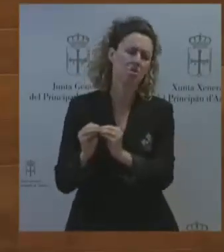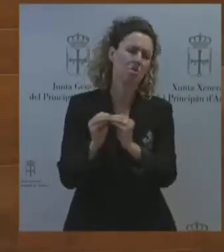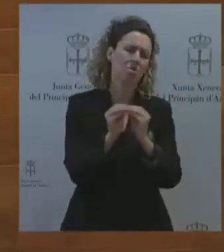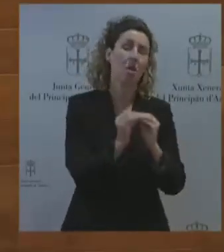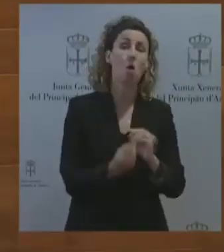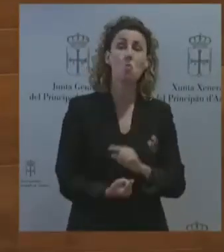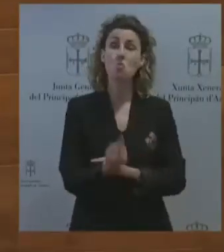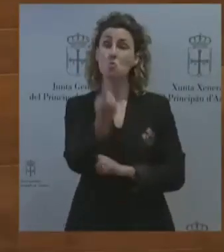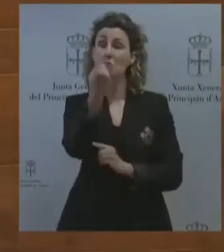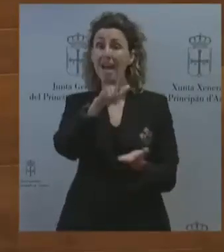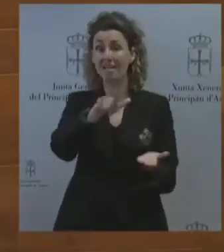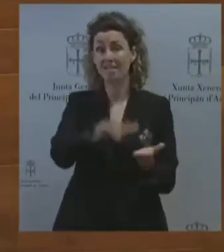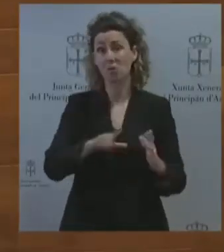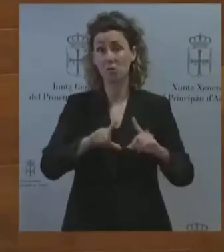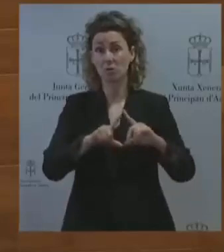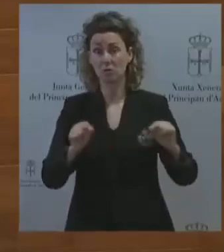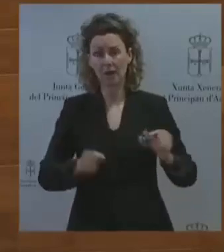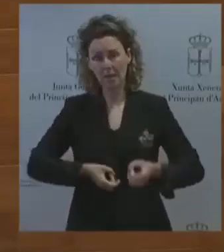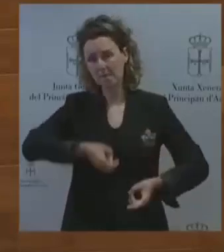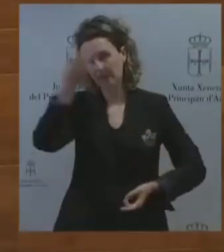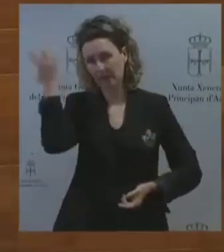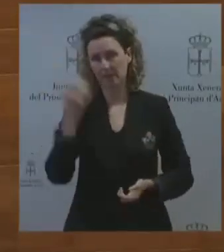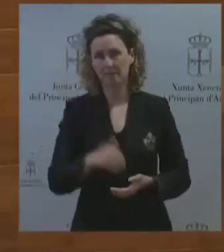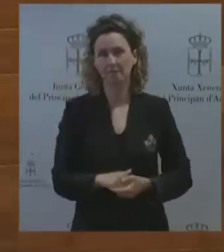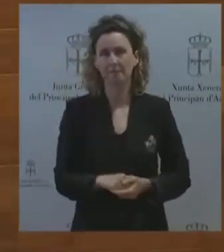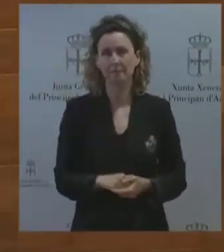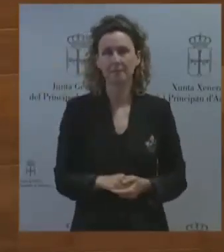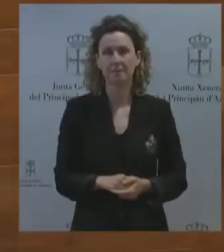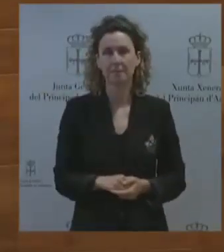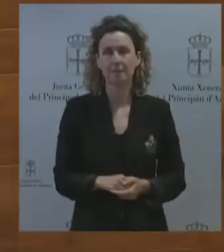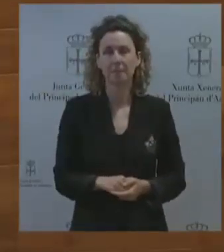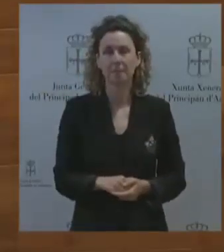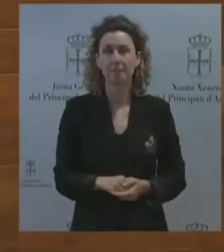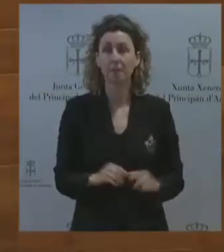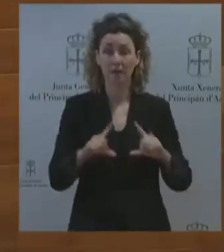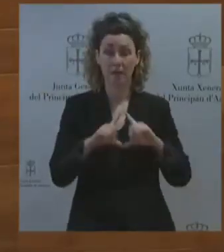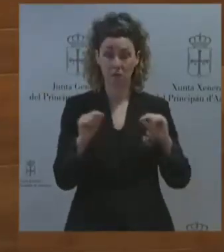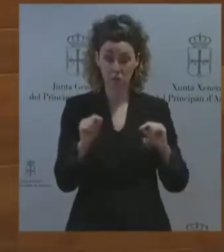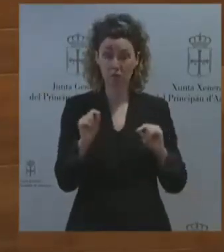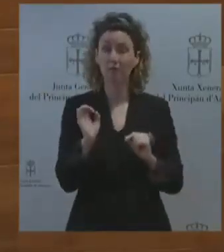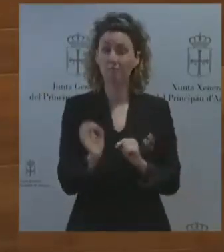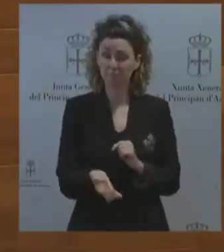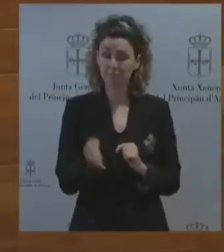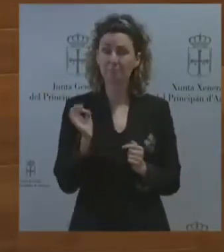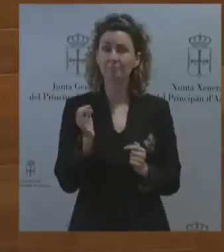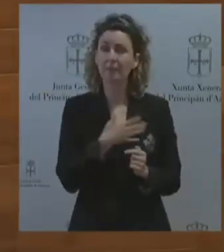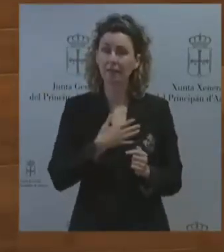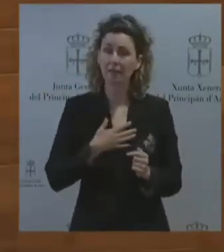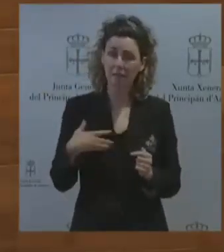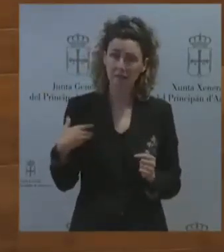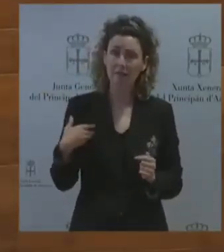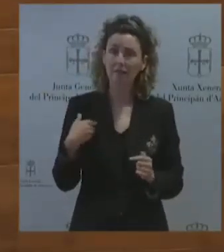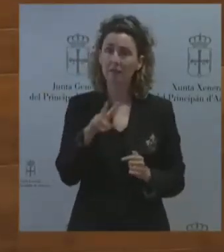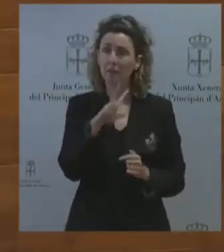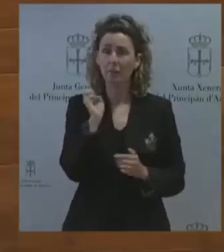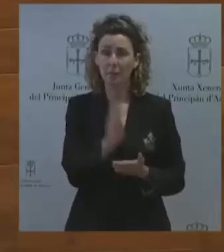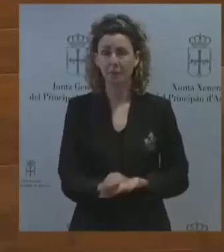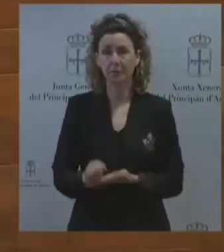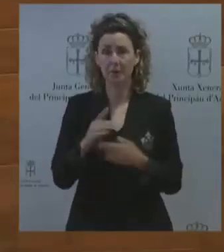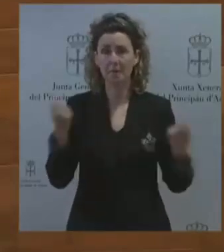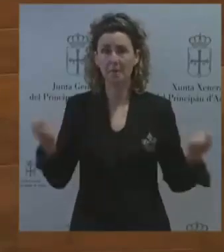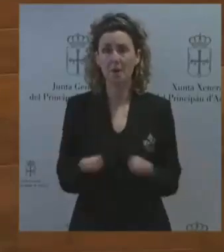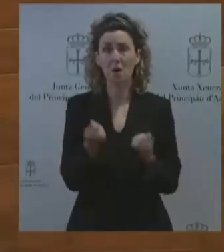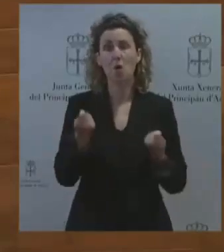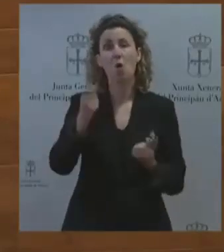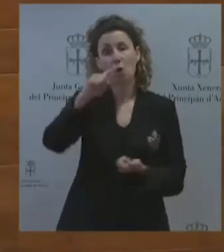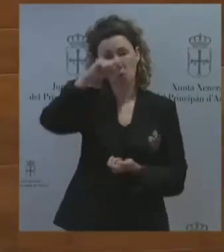inventado. Queremos Asturias y por eso queremos conservar y promocionar la cultura real asturiana que